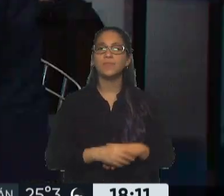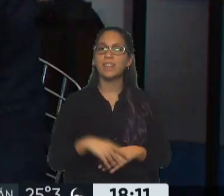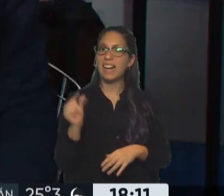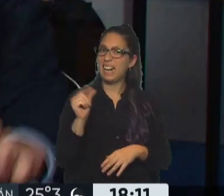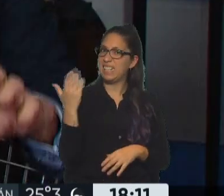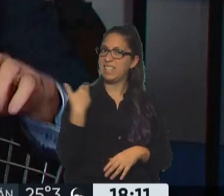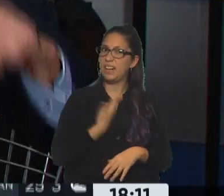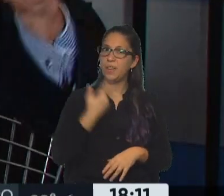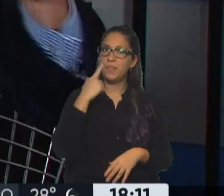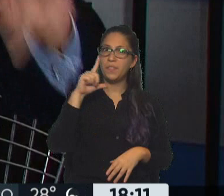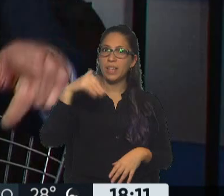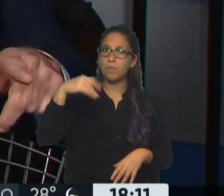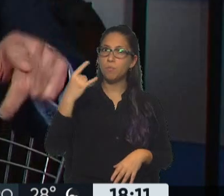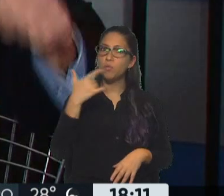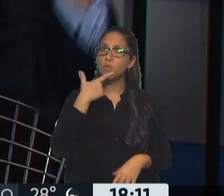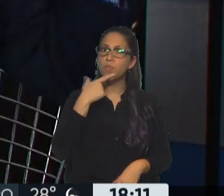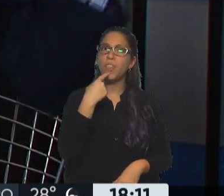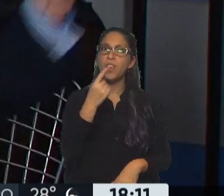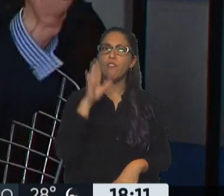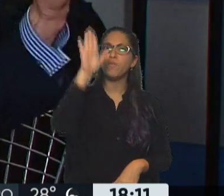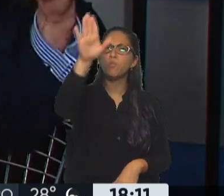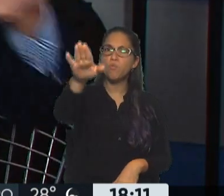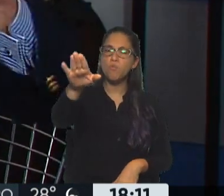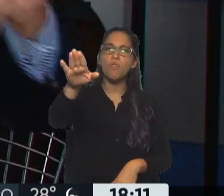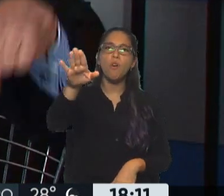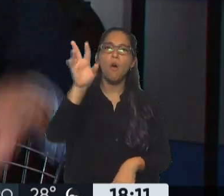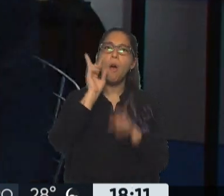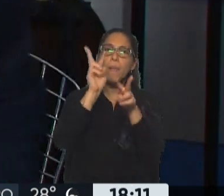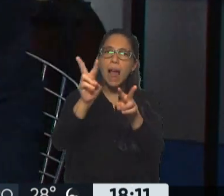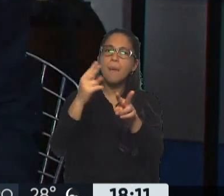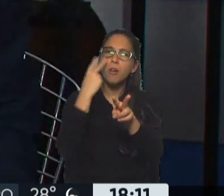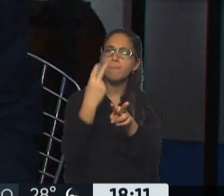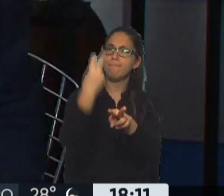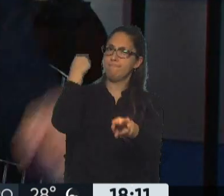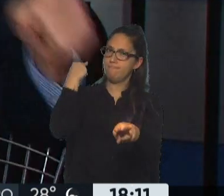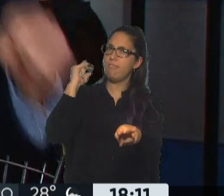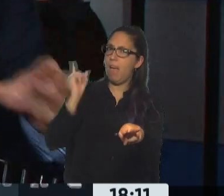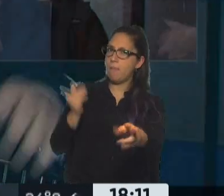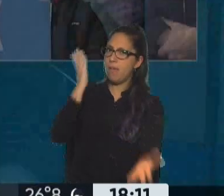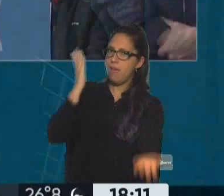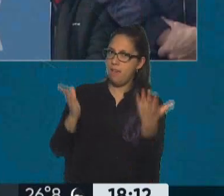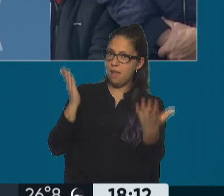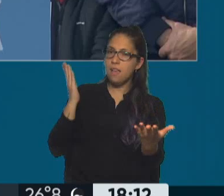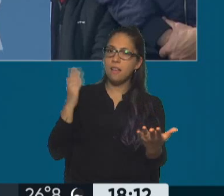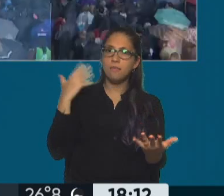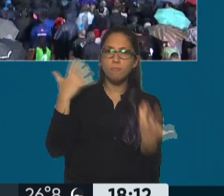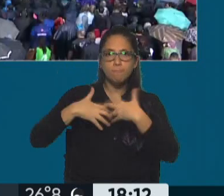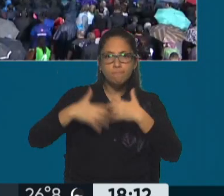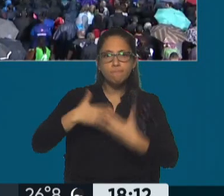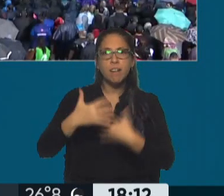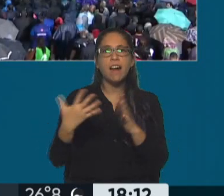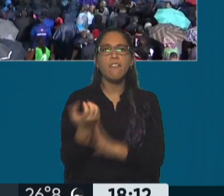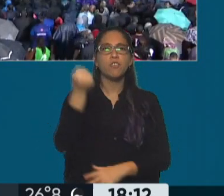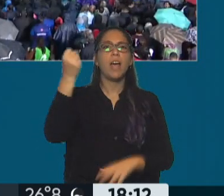Filmus, mirando hacia adelante sin dejar de mirar atrás a propósito de los 20 años, esto de reforzar cultura,